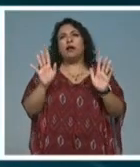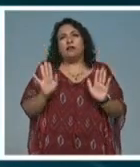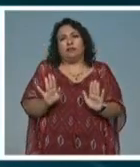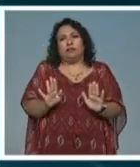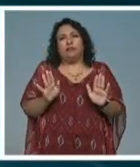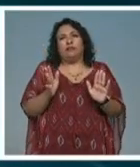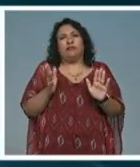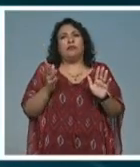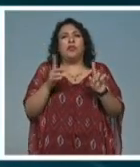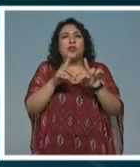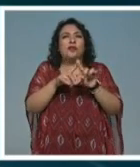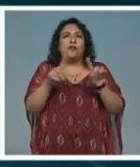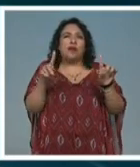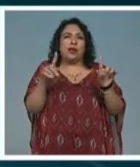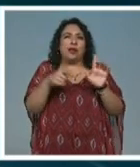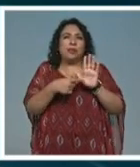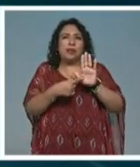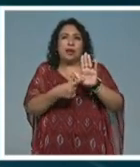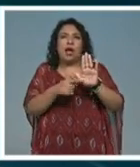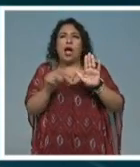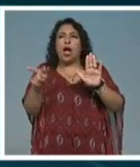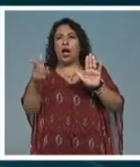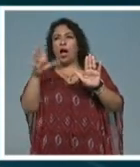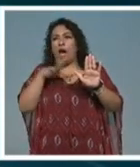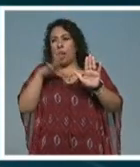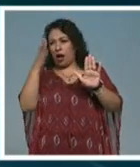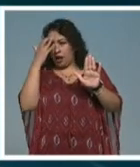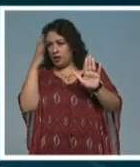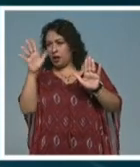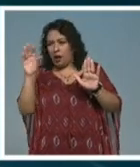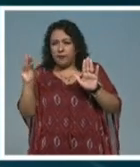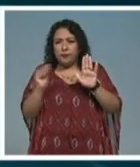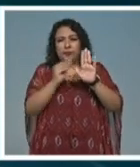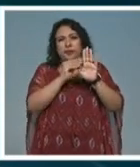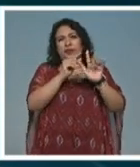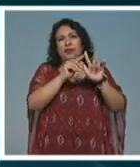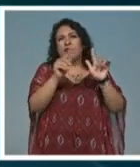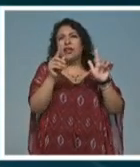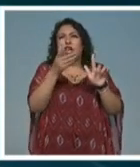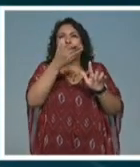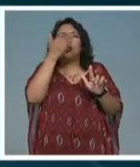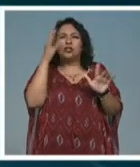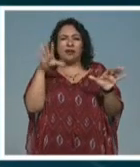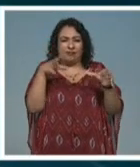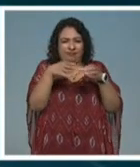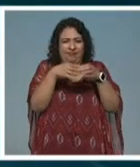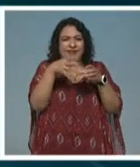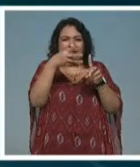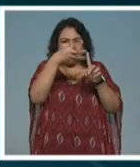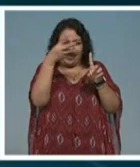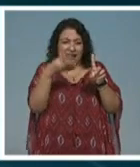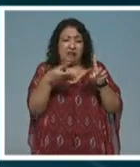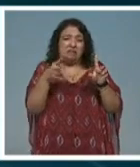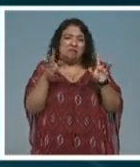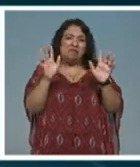¿no? Aparte de la que ya está, una versión, no sé si LGBT, pero sí un